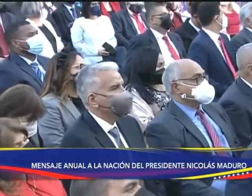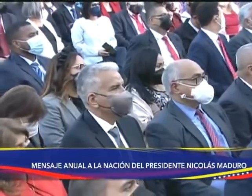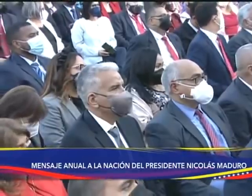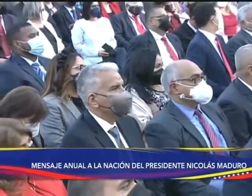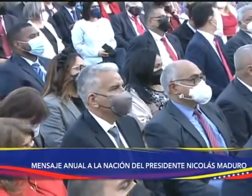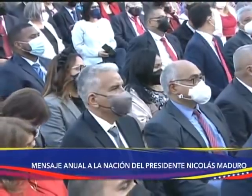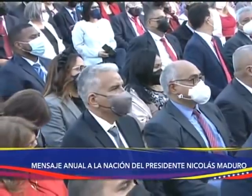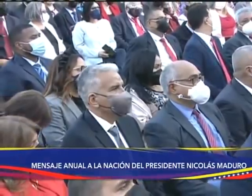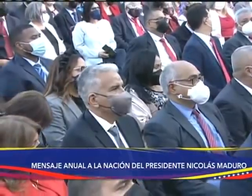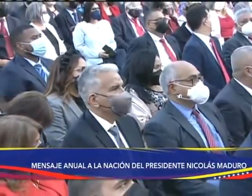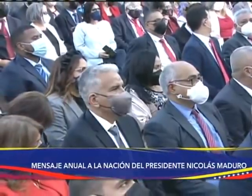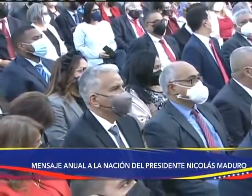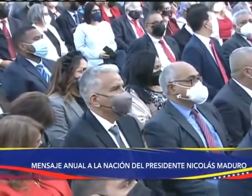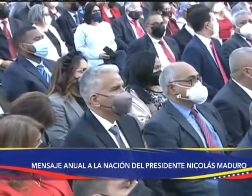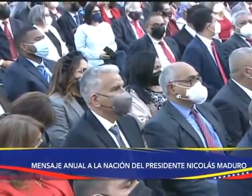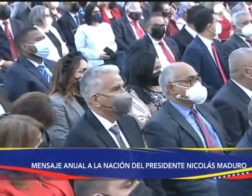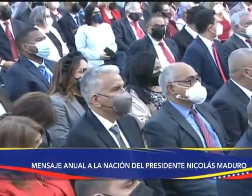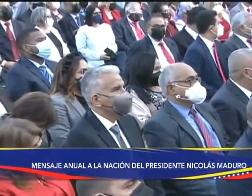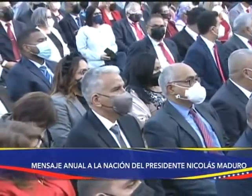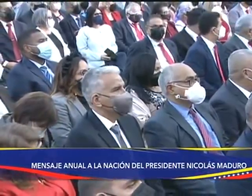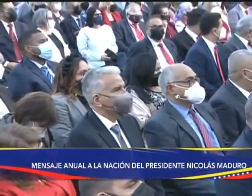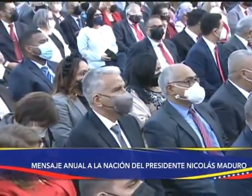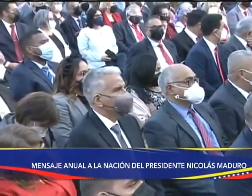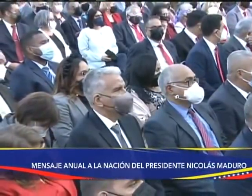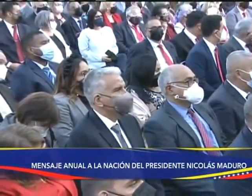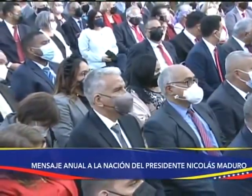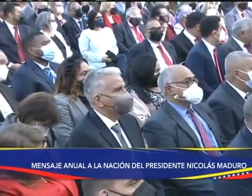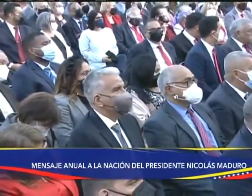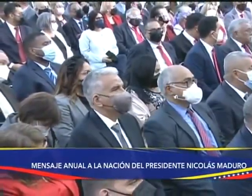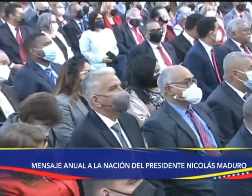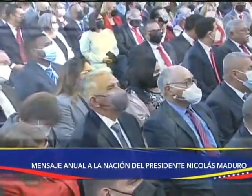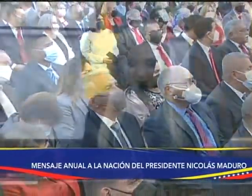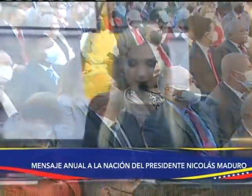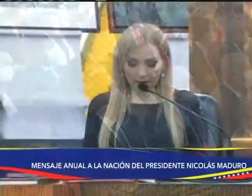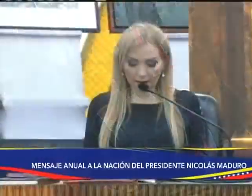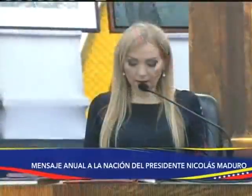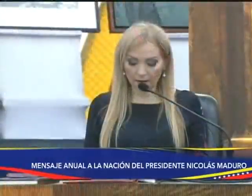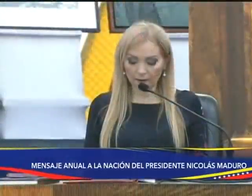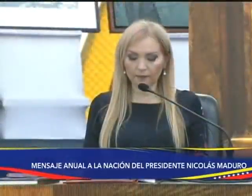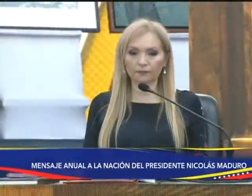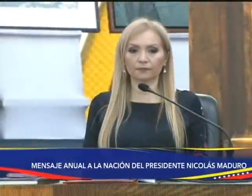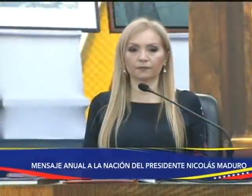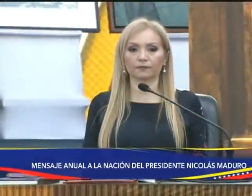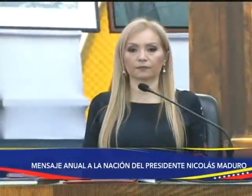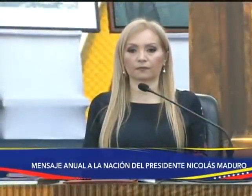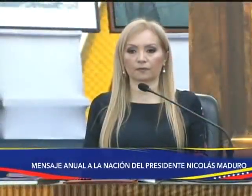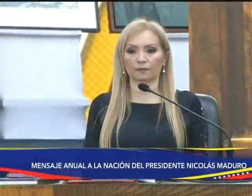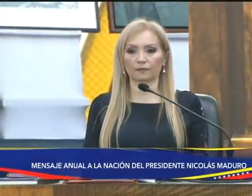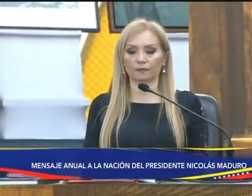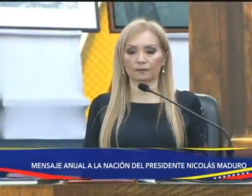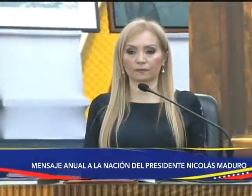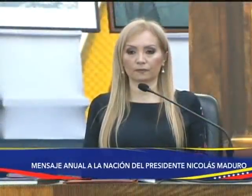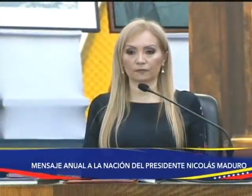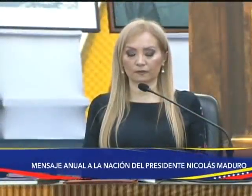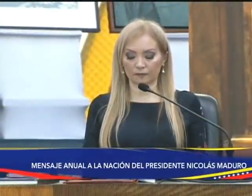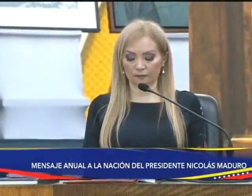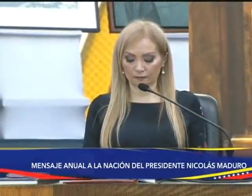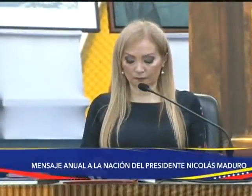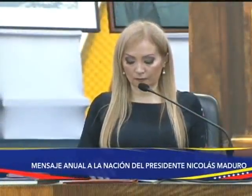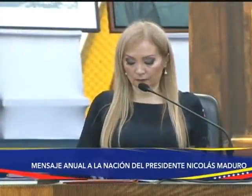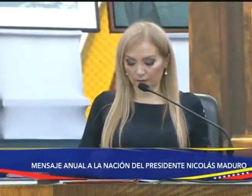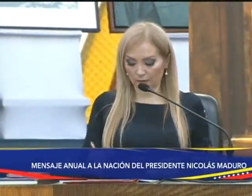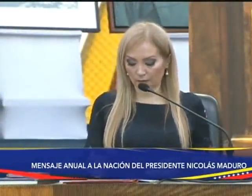música alma llanera dirigida por el maestro adrian ascanio con 120 músicos en escena allí vemos también el desplazamiento del